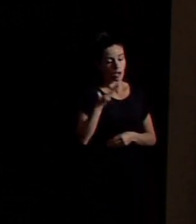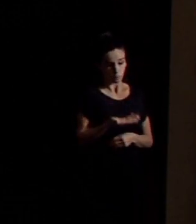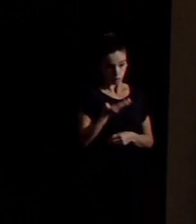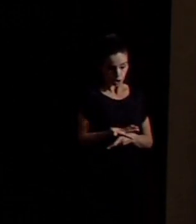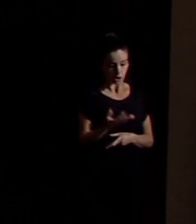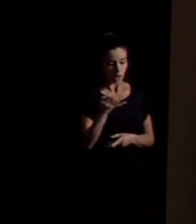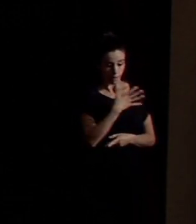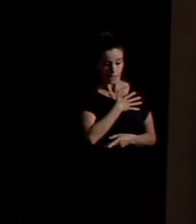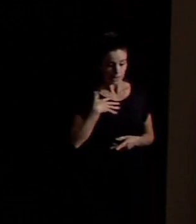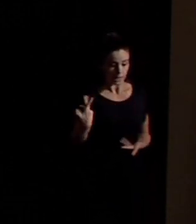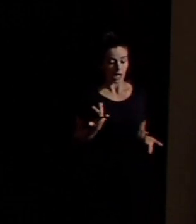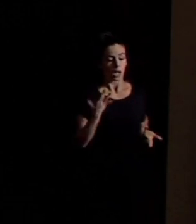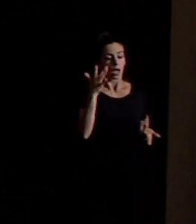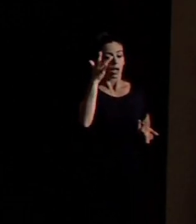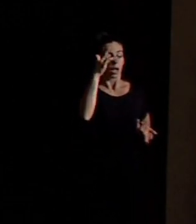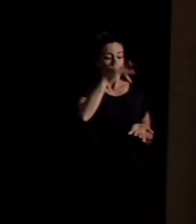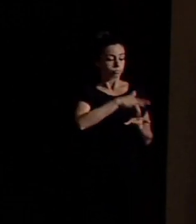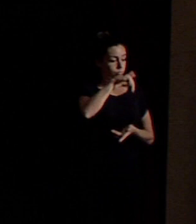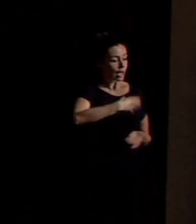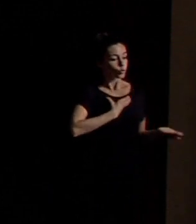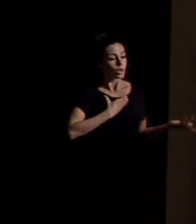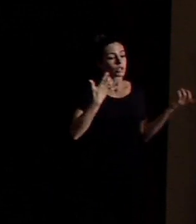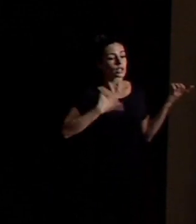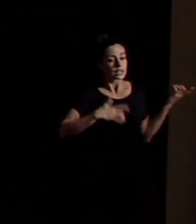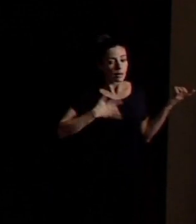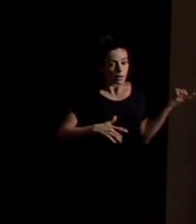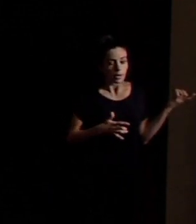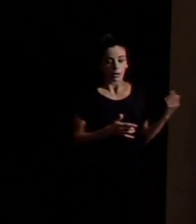voluntad, y en el caso del Ayuntamiento de Sevilla,